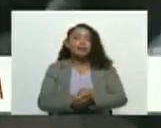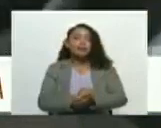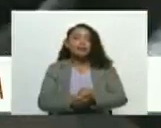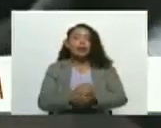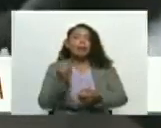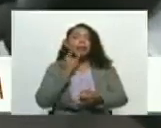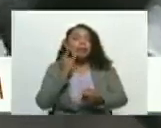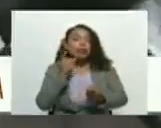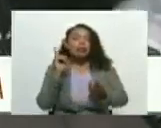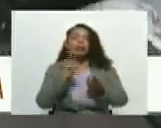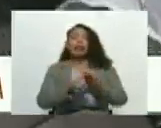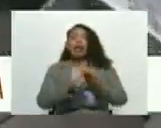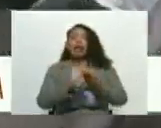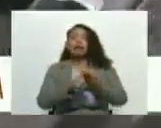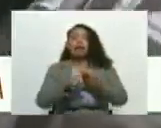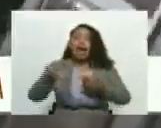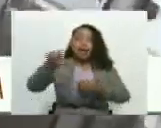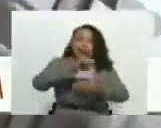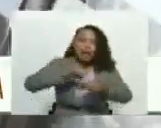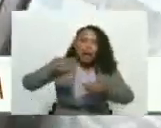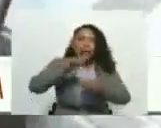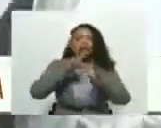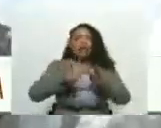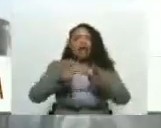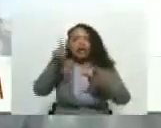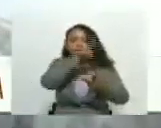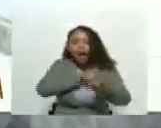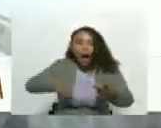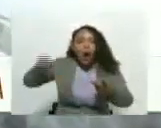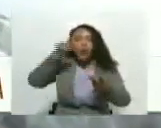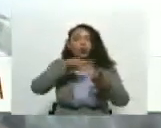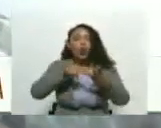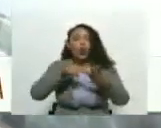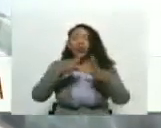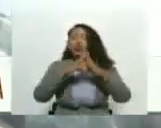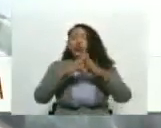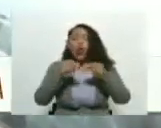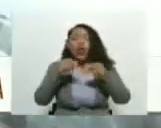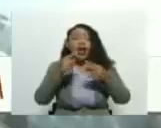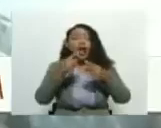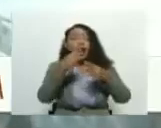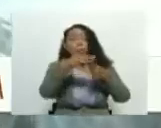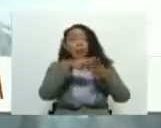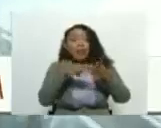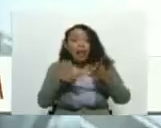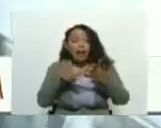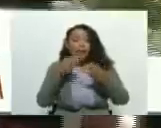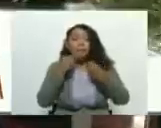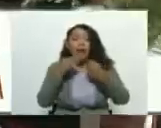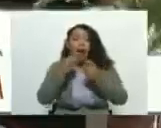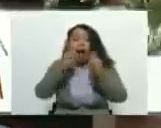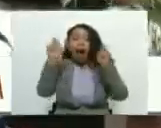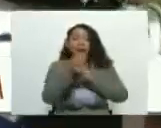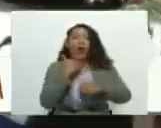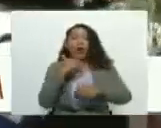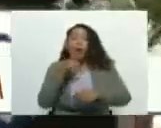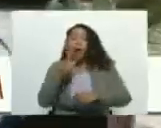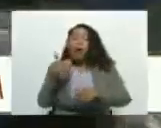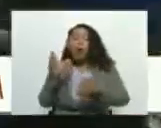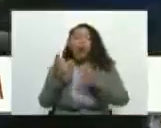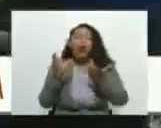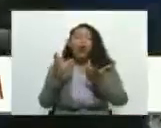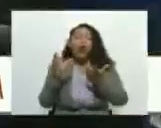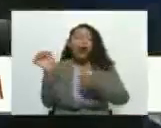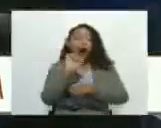baterías, tipos de aceites, neumáticos, todo tipo de repuestos era completamente bloqueado para nuestro país.